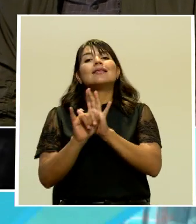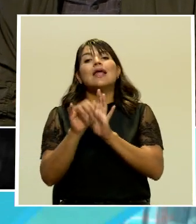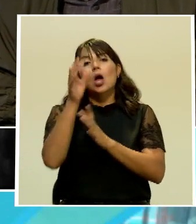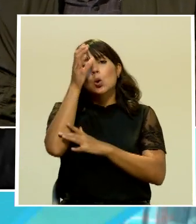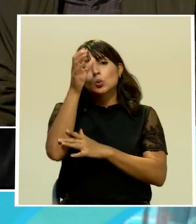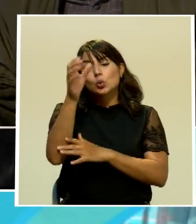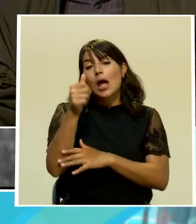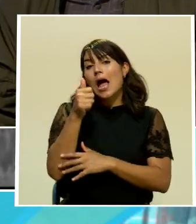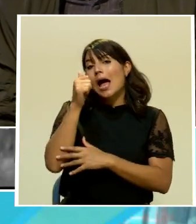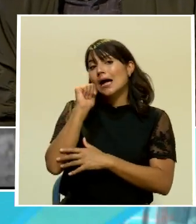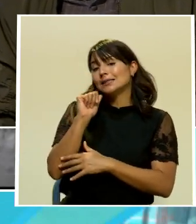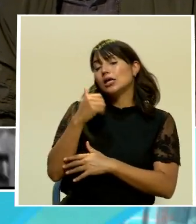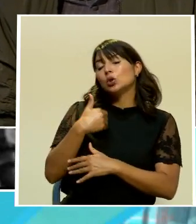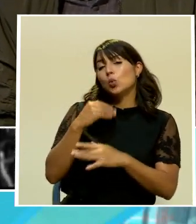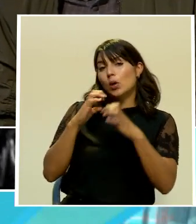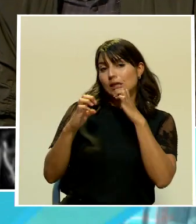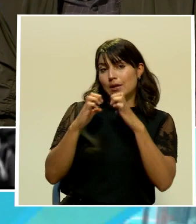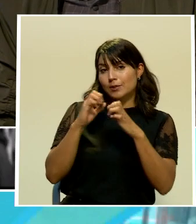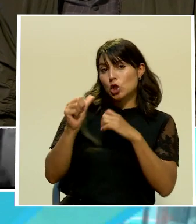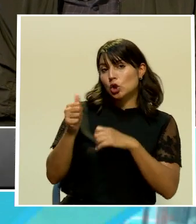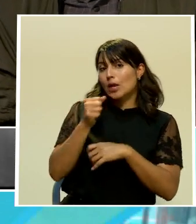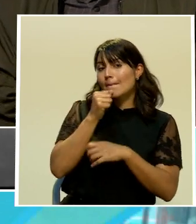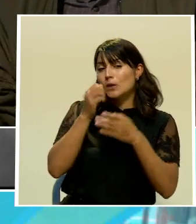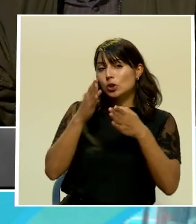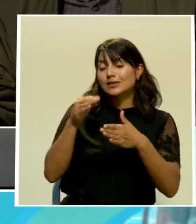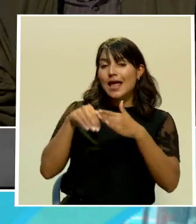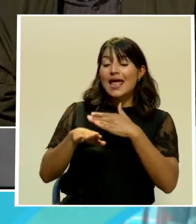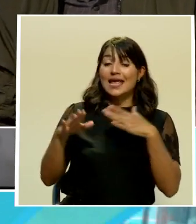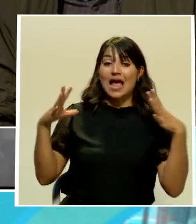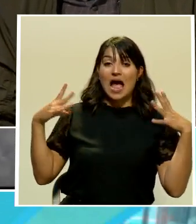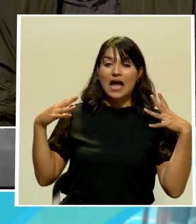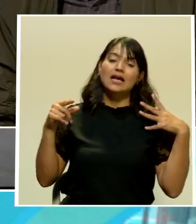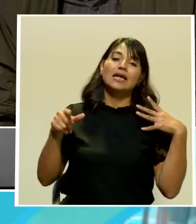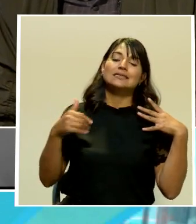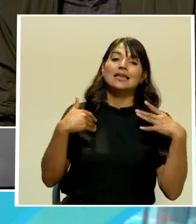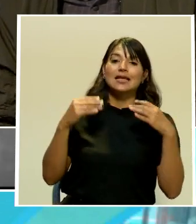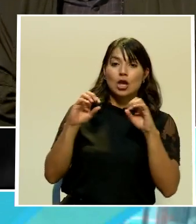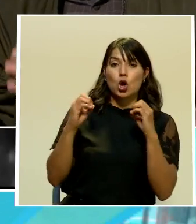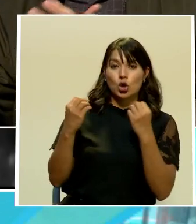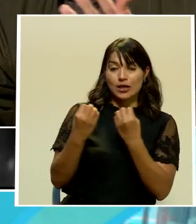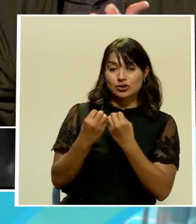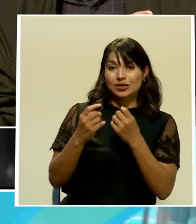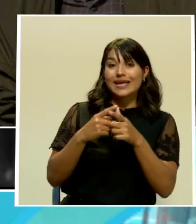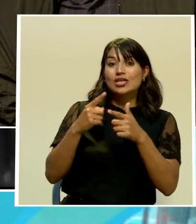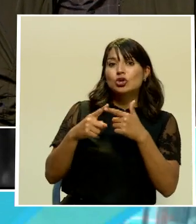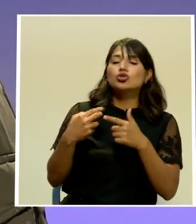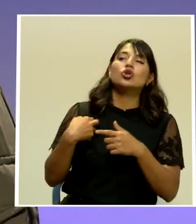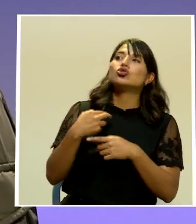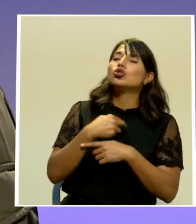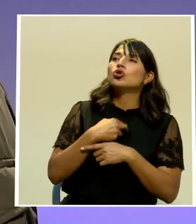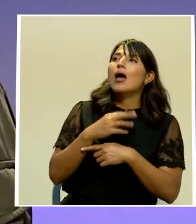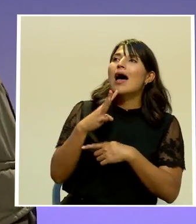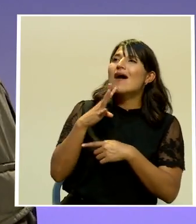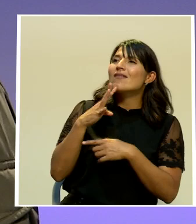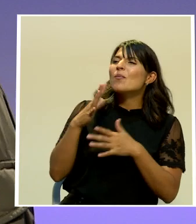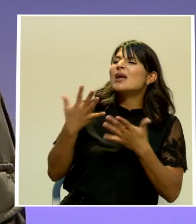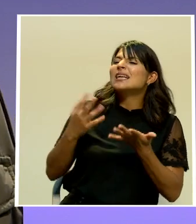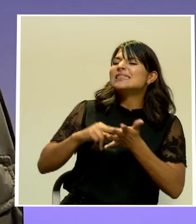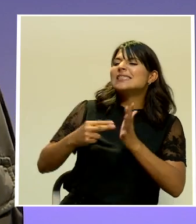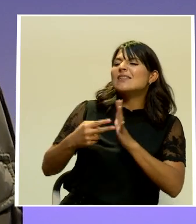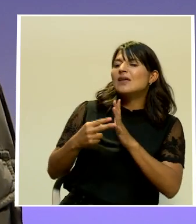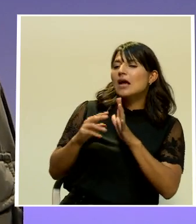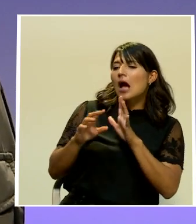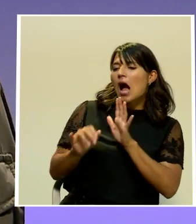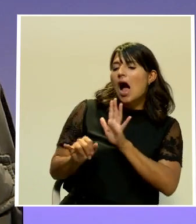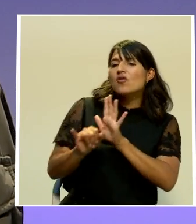también una colega de Los Ángeles que tiene una organización y hablábamos de qué es esto del arraigo, qué significa el